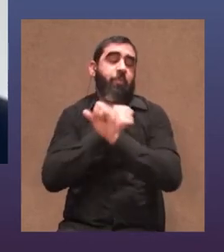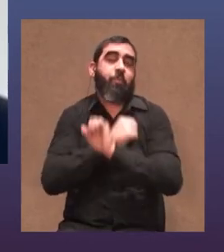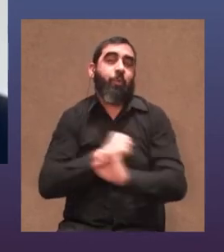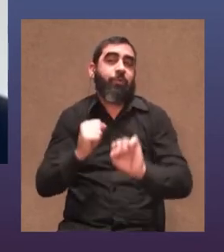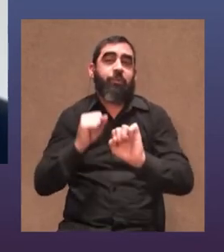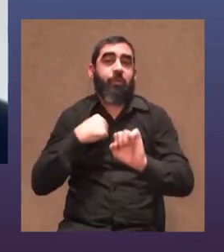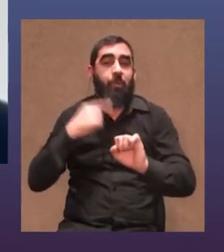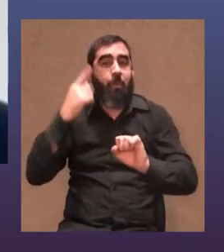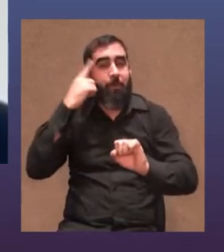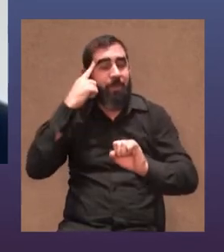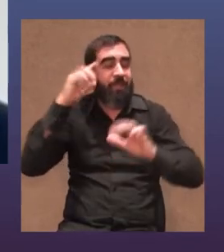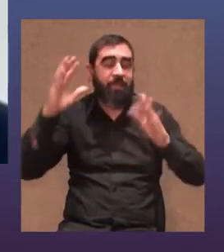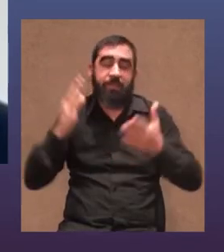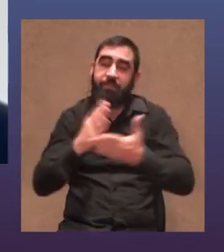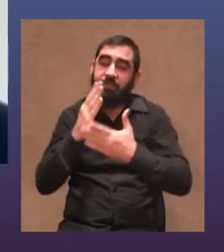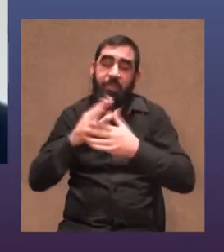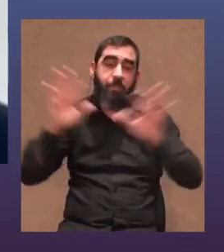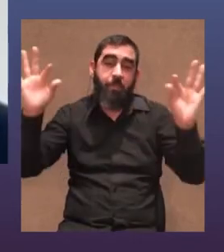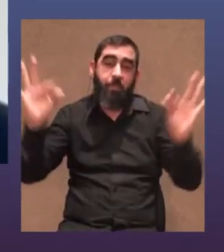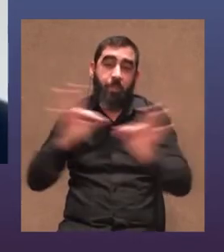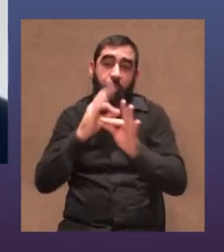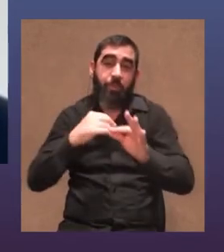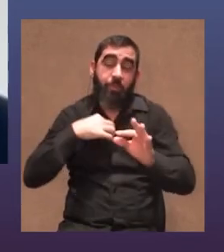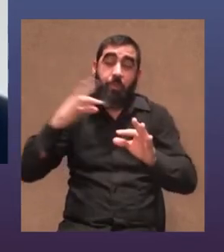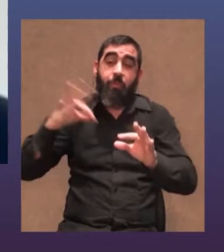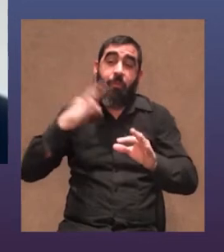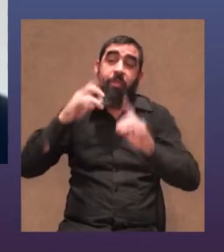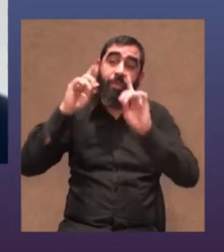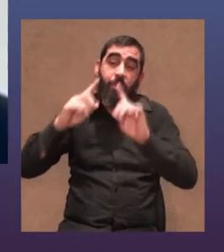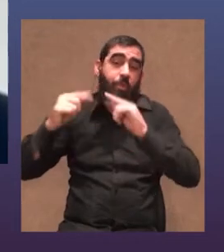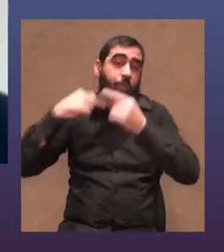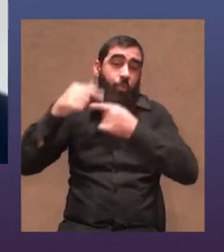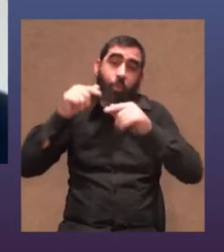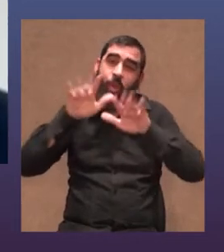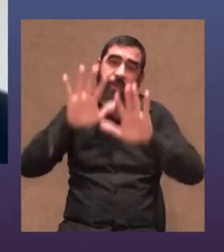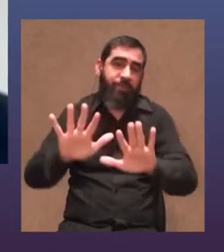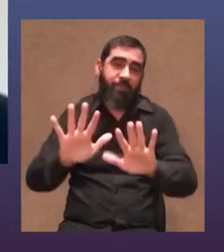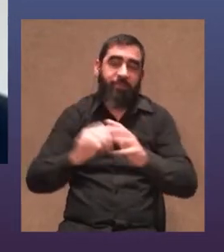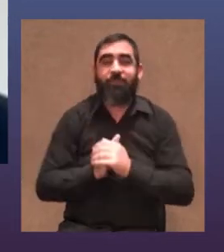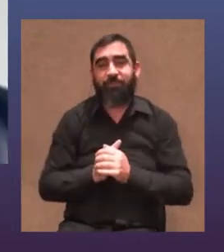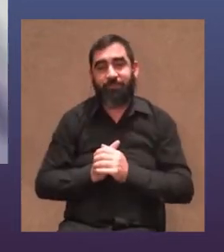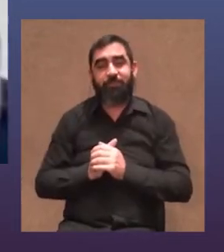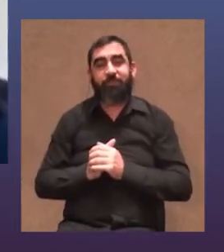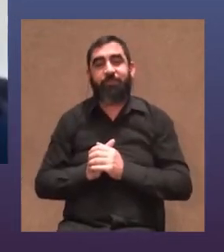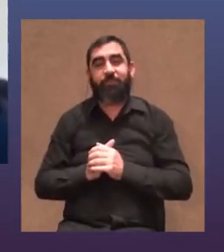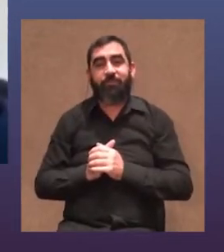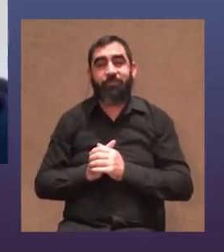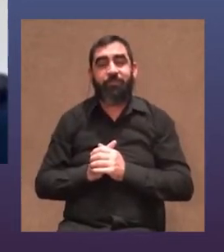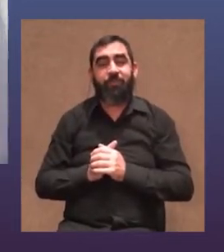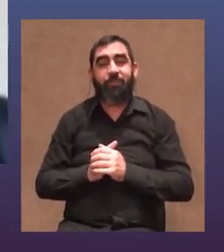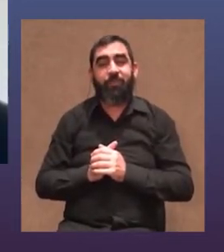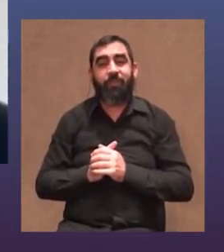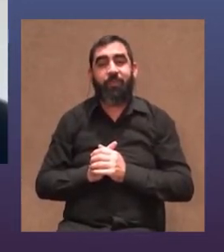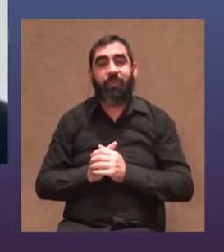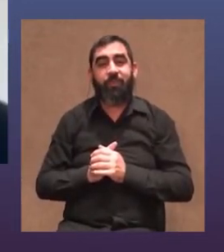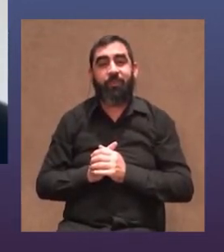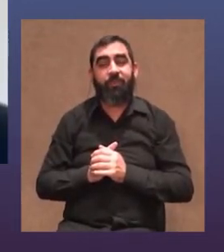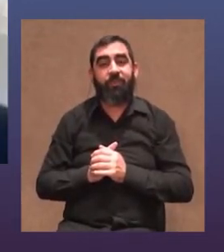inevitablemente seguí por ese camino. Total. Sin duda.